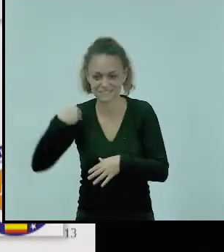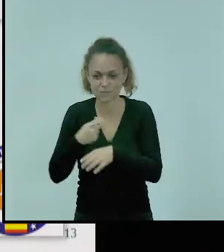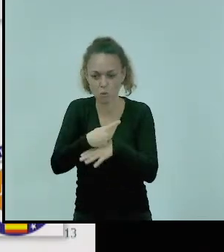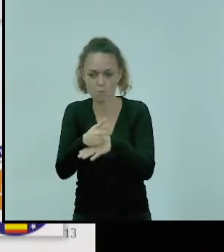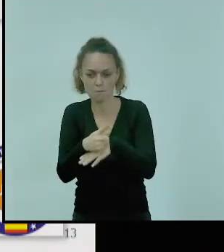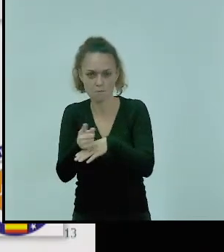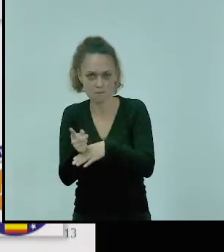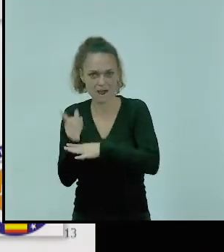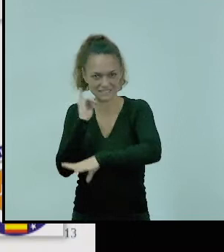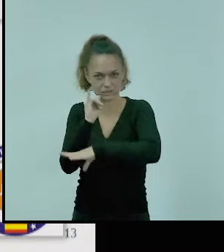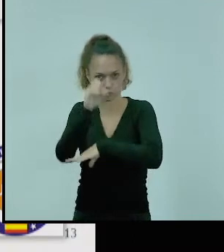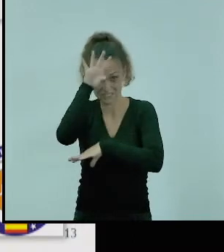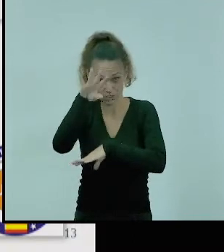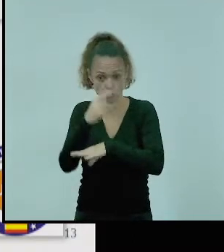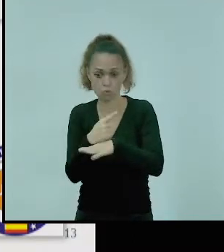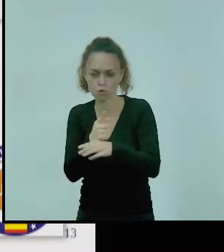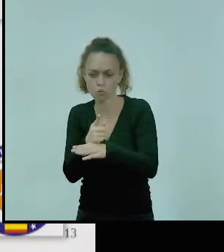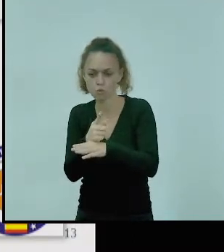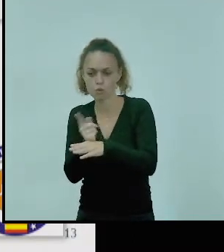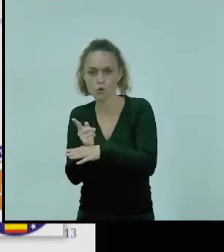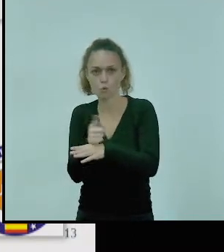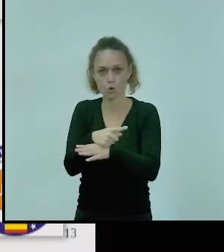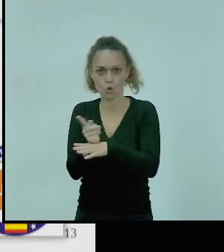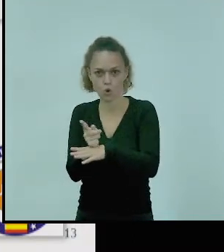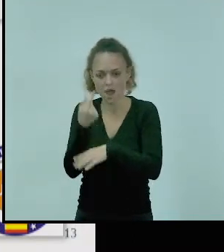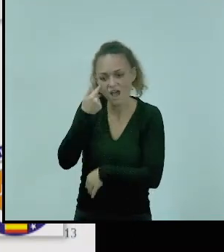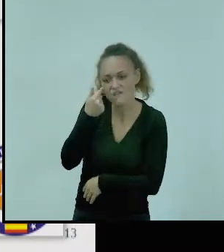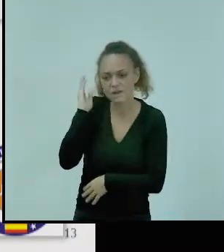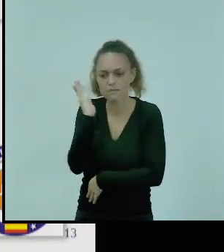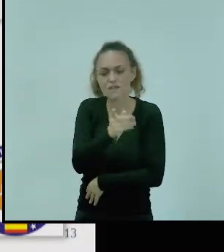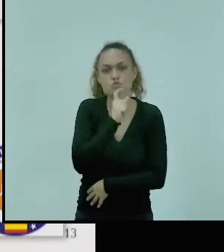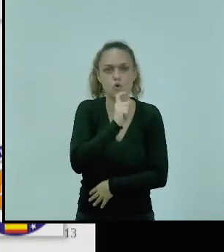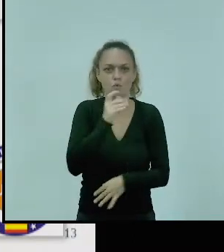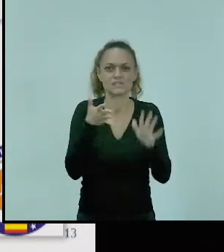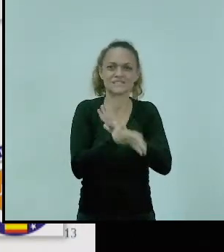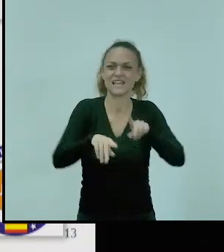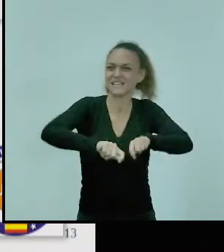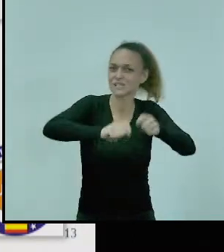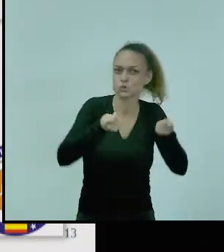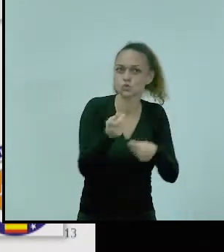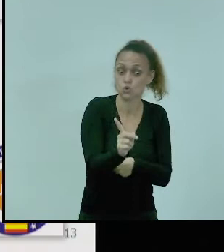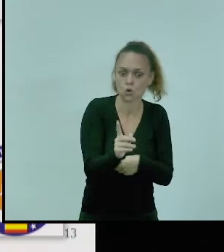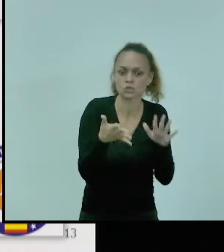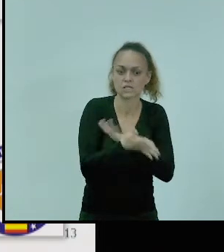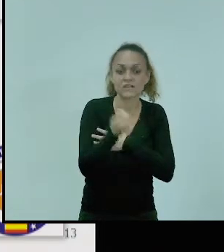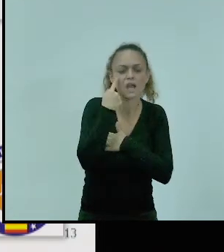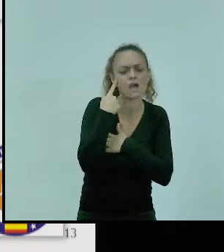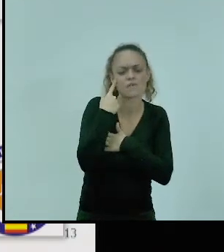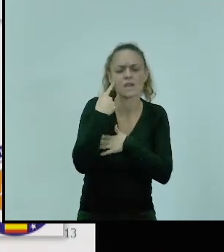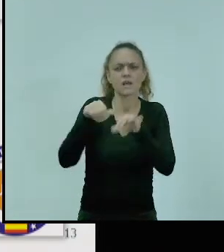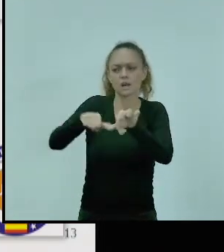se encargarán de medir la orientación del daño. Ya no es la descripción en sí mismo, es si muestra algún tipo de patrón